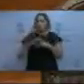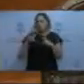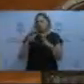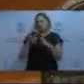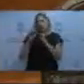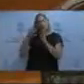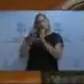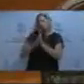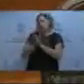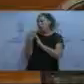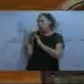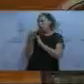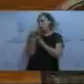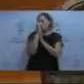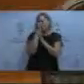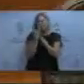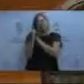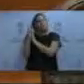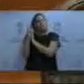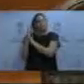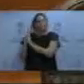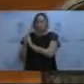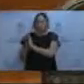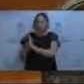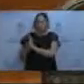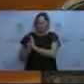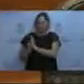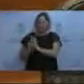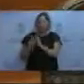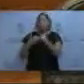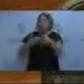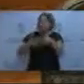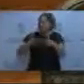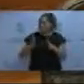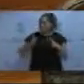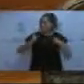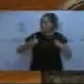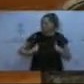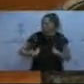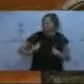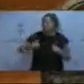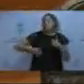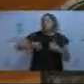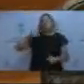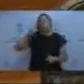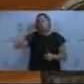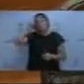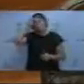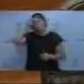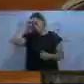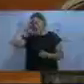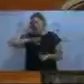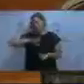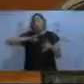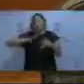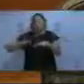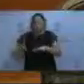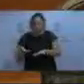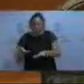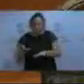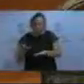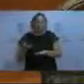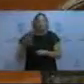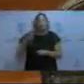una reducción sustancial de los mismos. En ese marco y a partir de ese planteamiento, previo a evaluación del Consejo de Administración, se ha